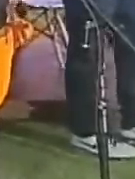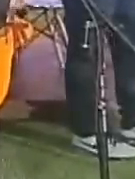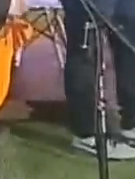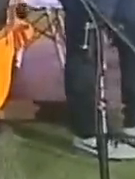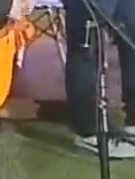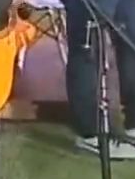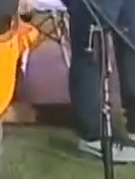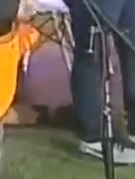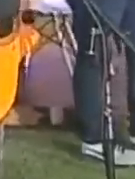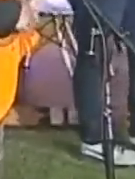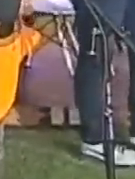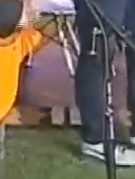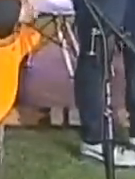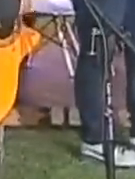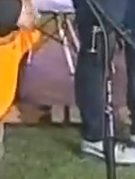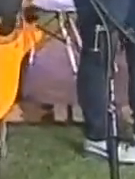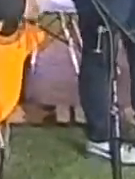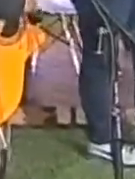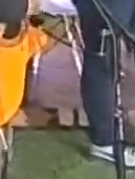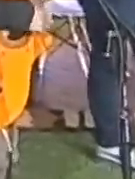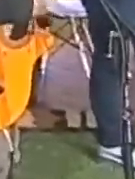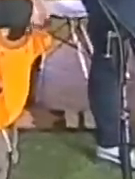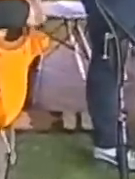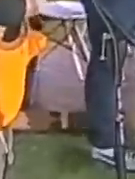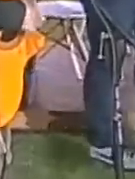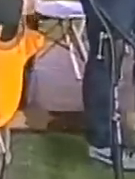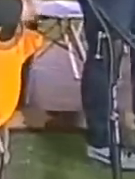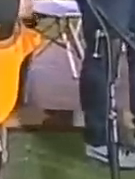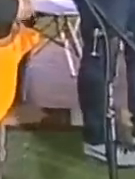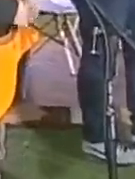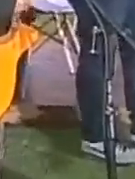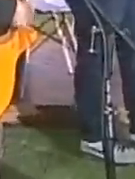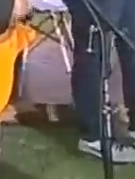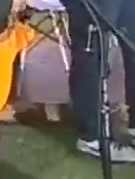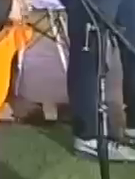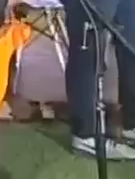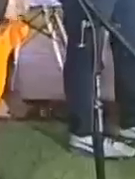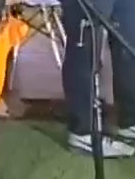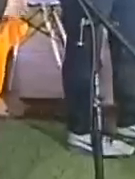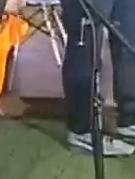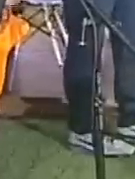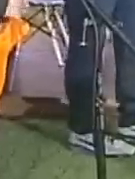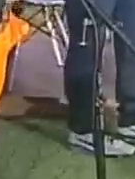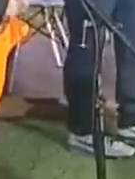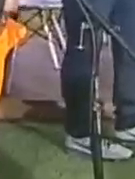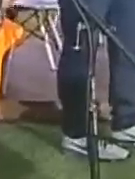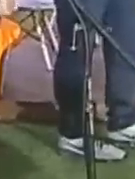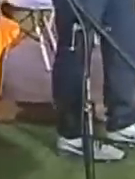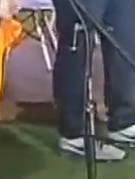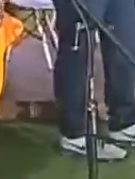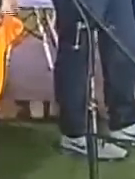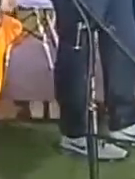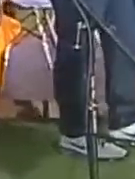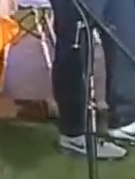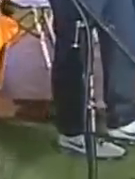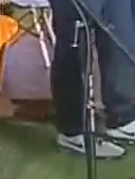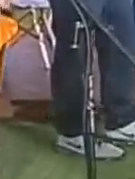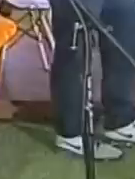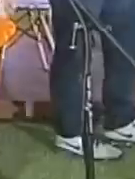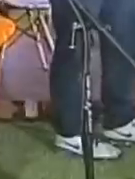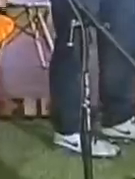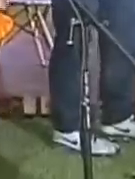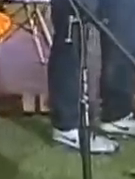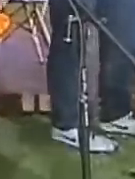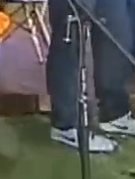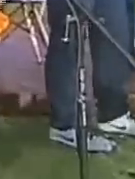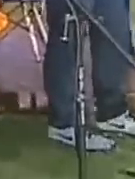todos, un periodo en el cual, como bien lo ha dicho el presidente de la República Bolivariana de Venezuela, que comienza en el 2022